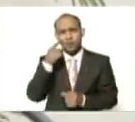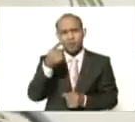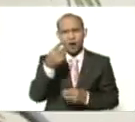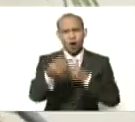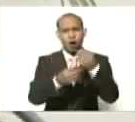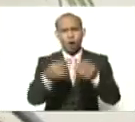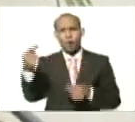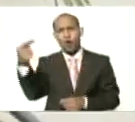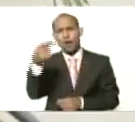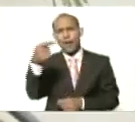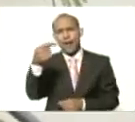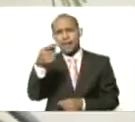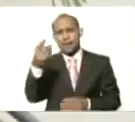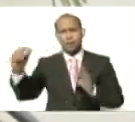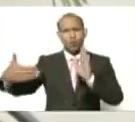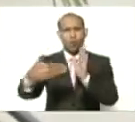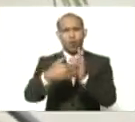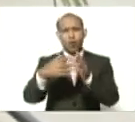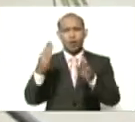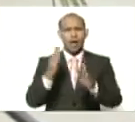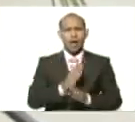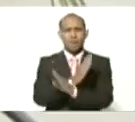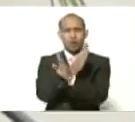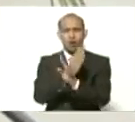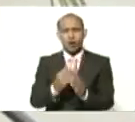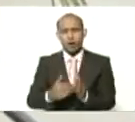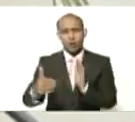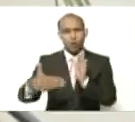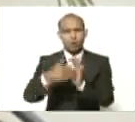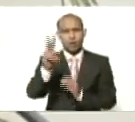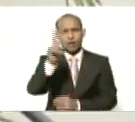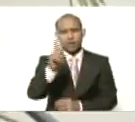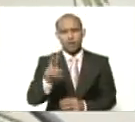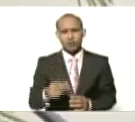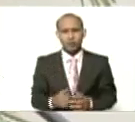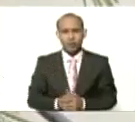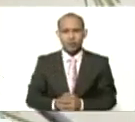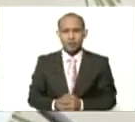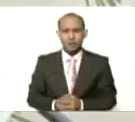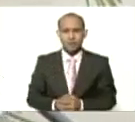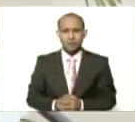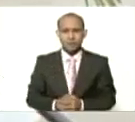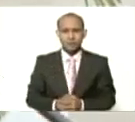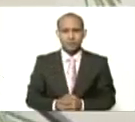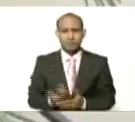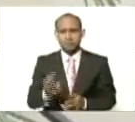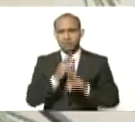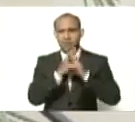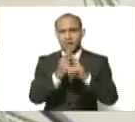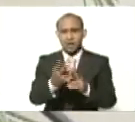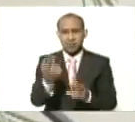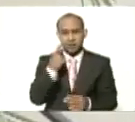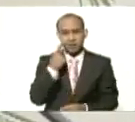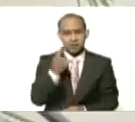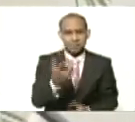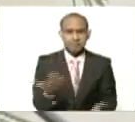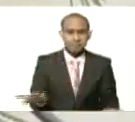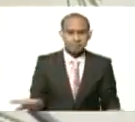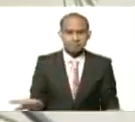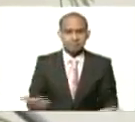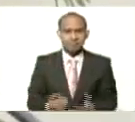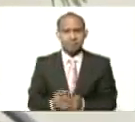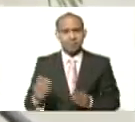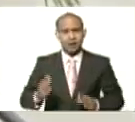las medidas coercitivas unilaterales contra Venezuela. El resultado, lo que está a la vista,